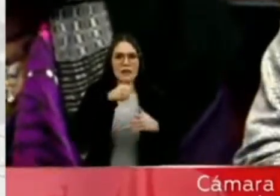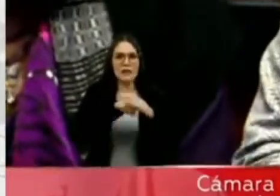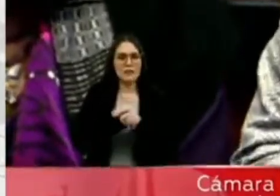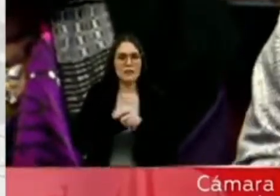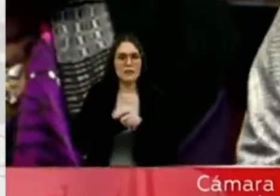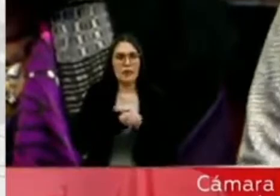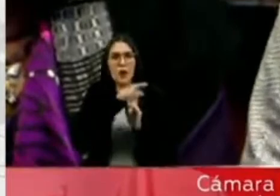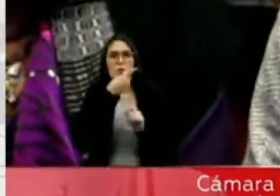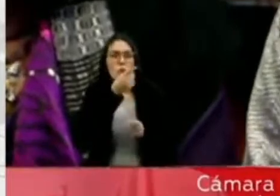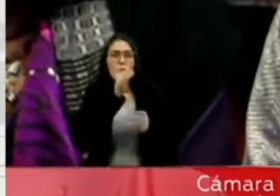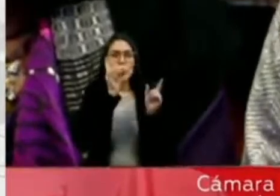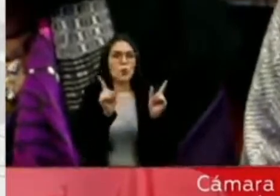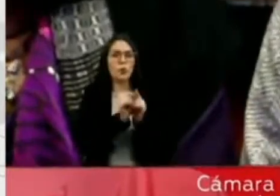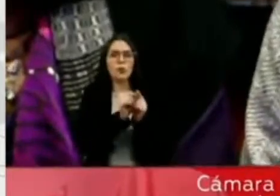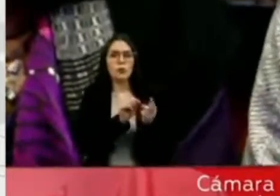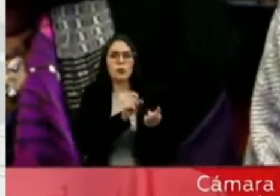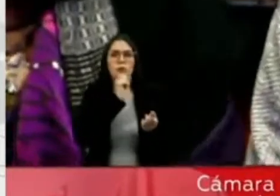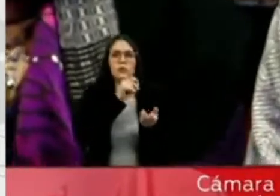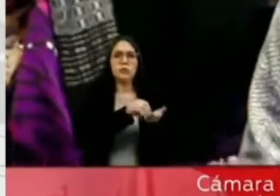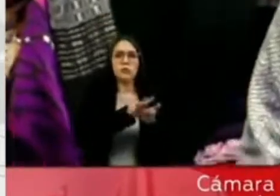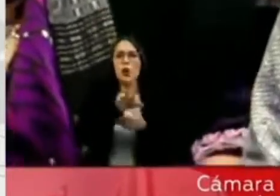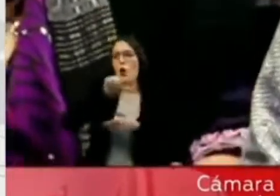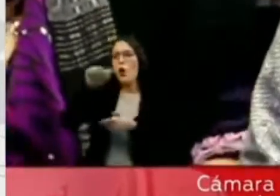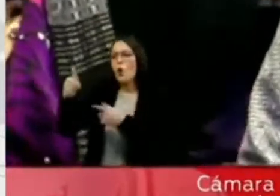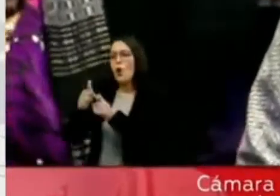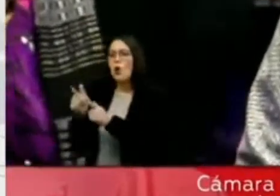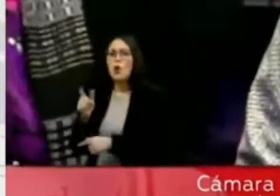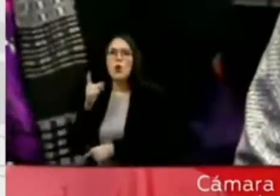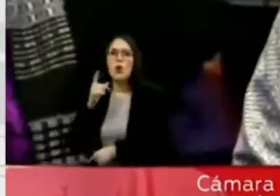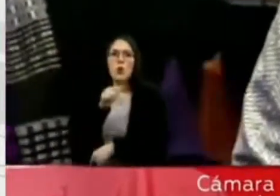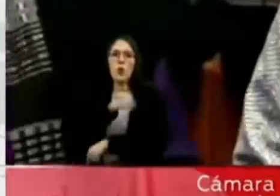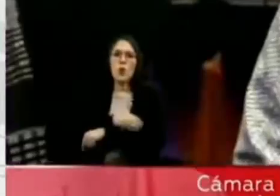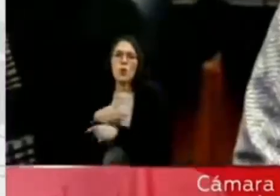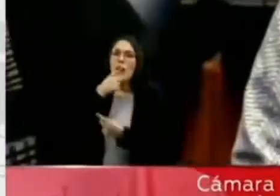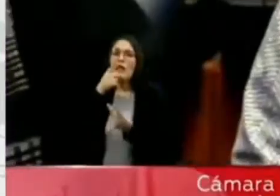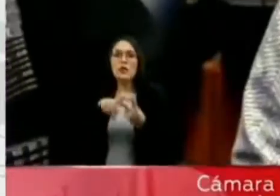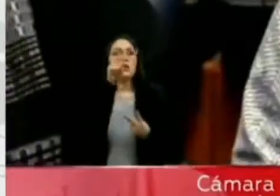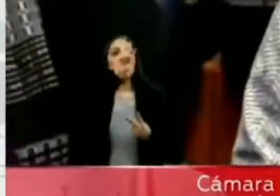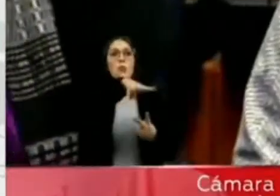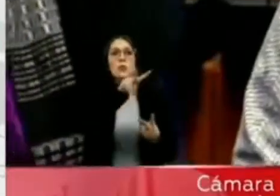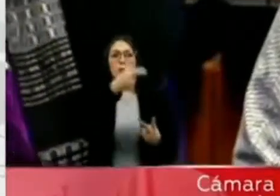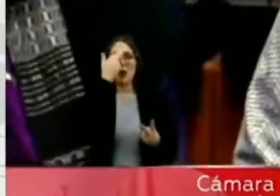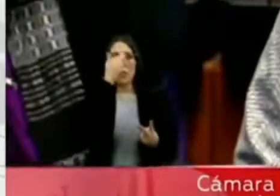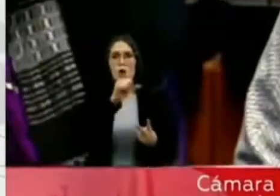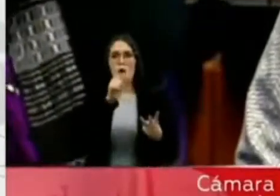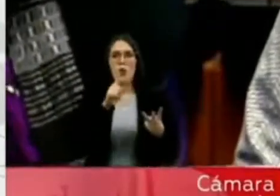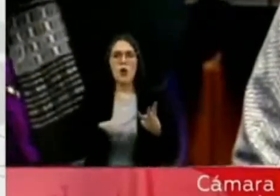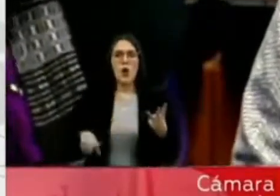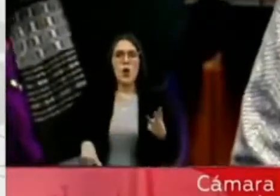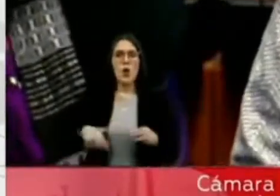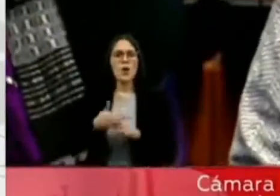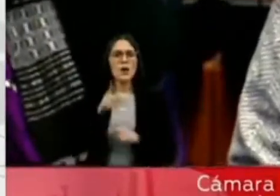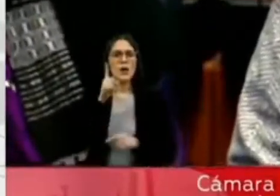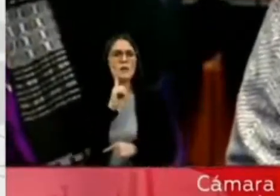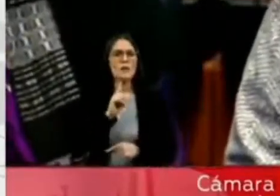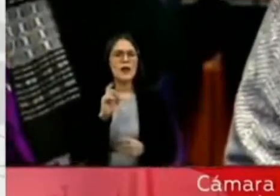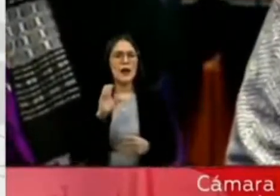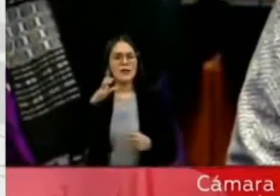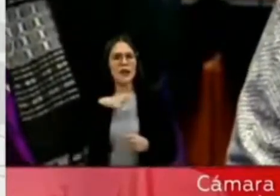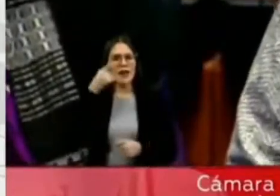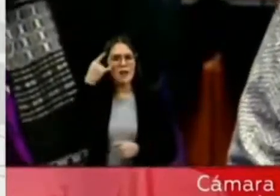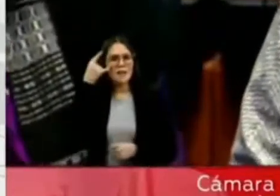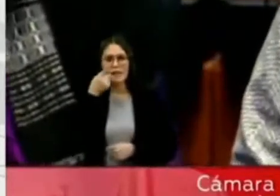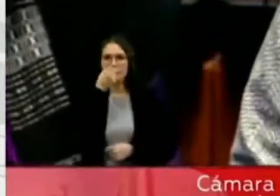Movimiento Ciudadano a respaldar ese dicho. La gobernadora Laida Sansores de Campeche niega que haya una detención.